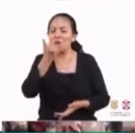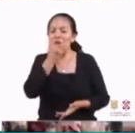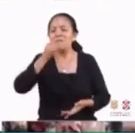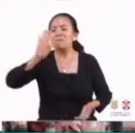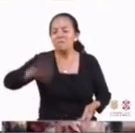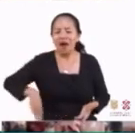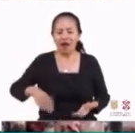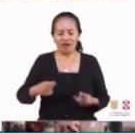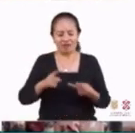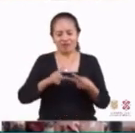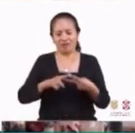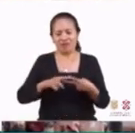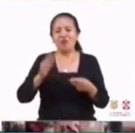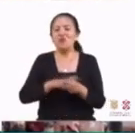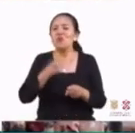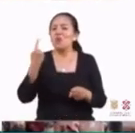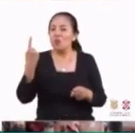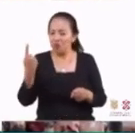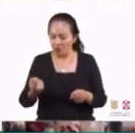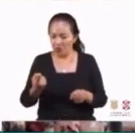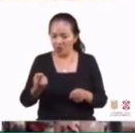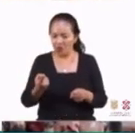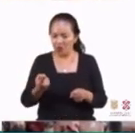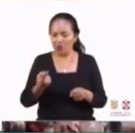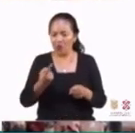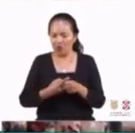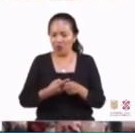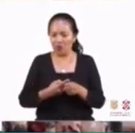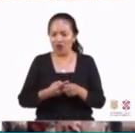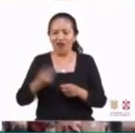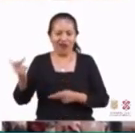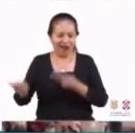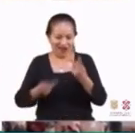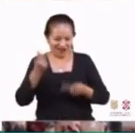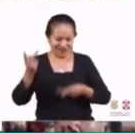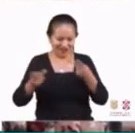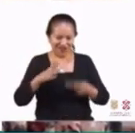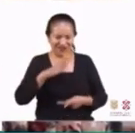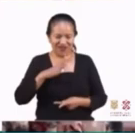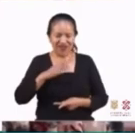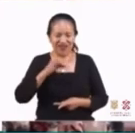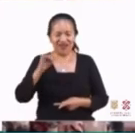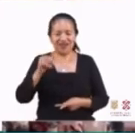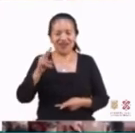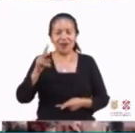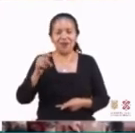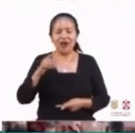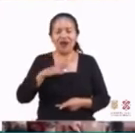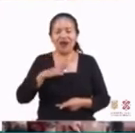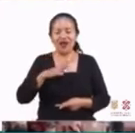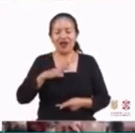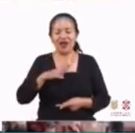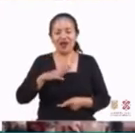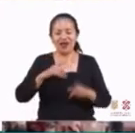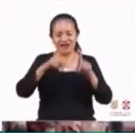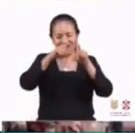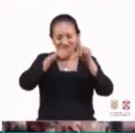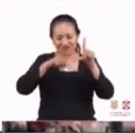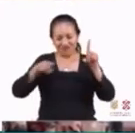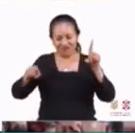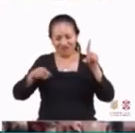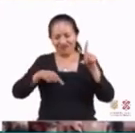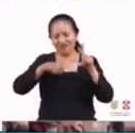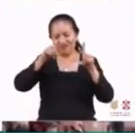porque en la encuesta que de IAPA, que aparece, es esta tabla, que es el cuadro 12.